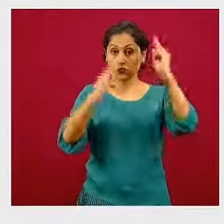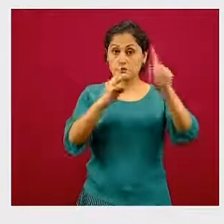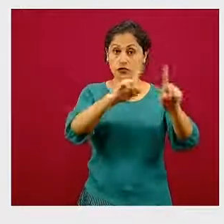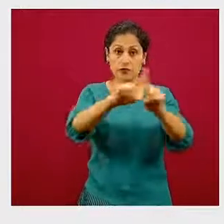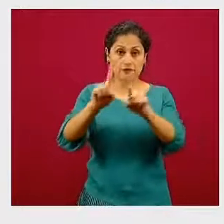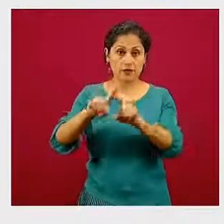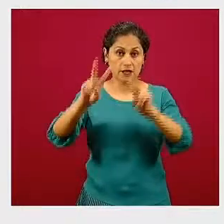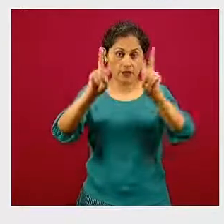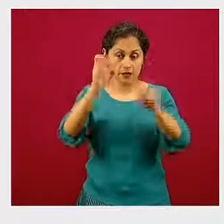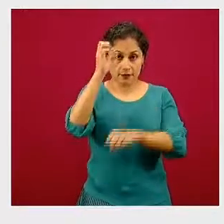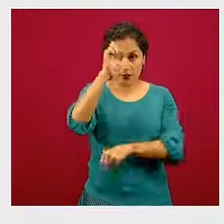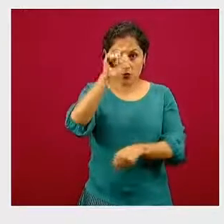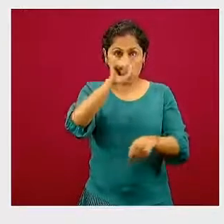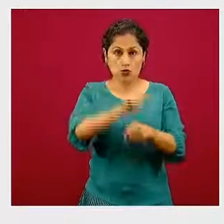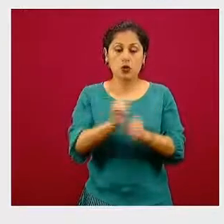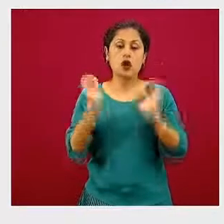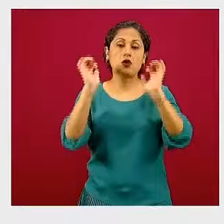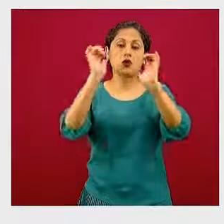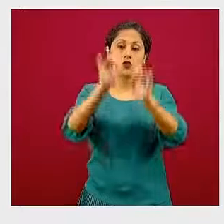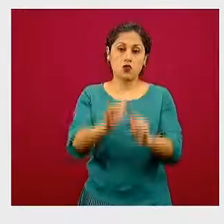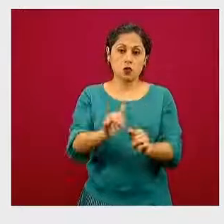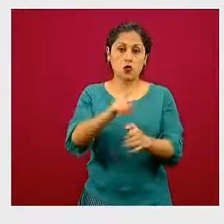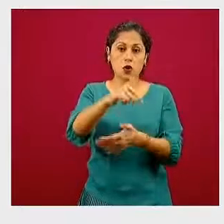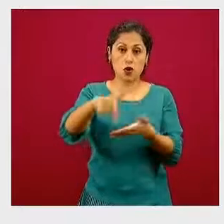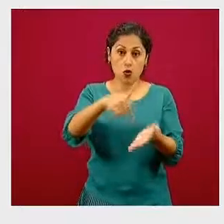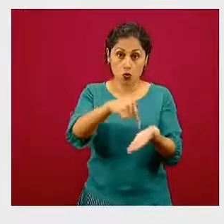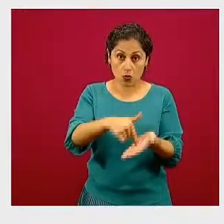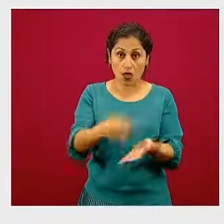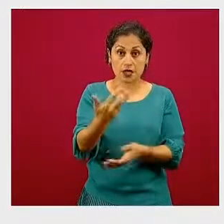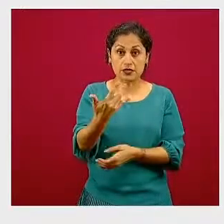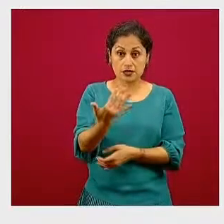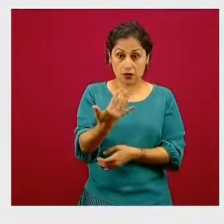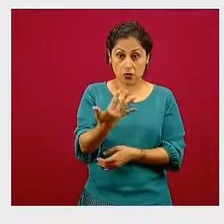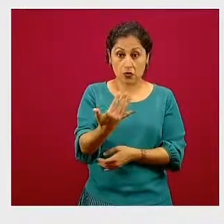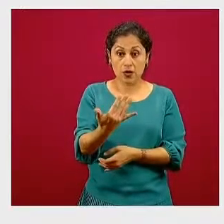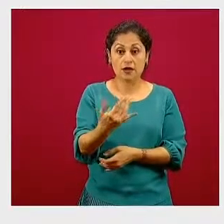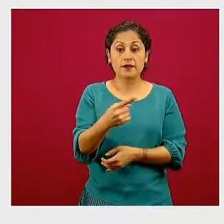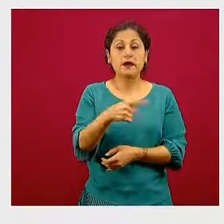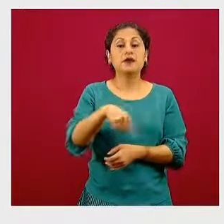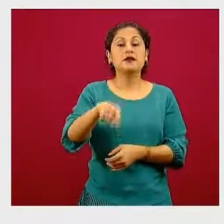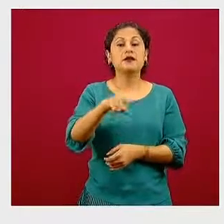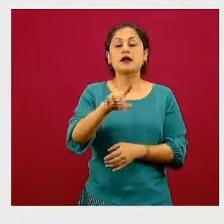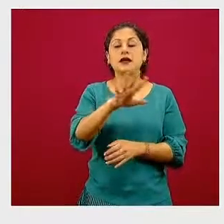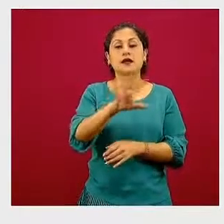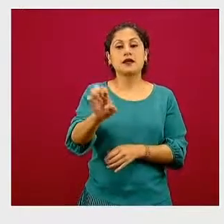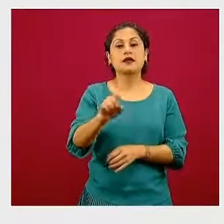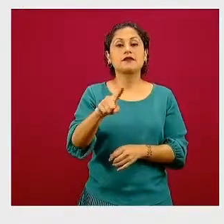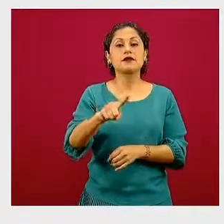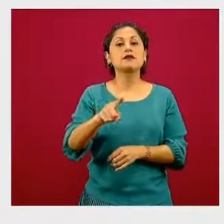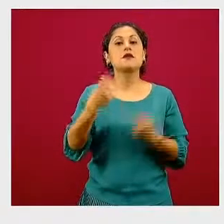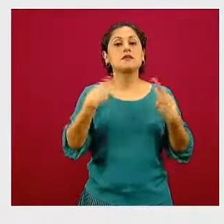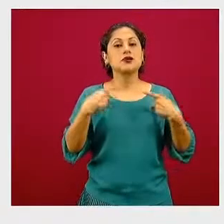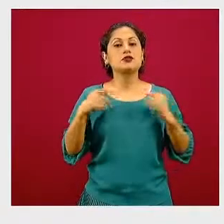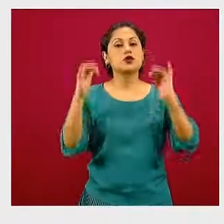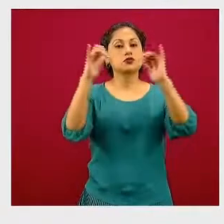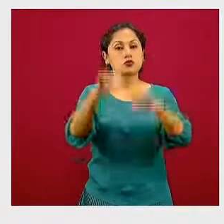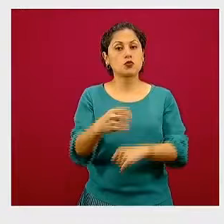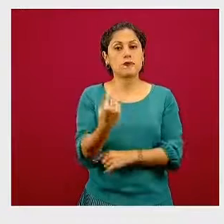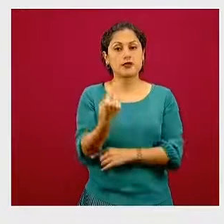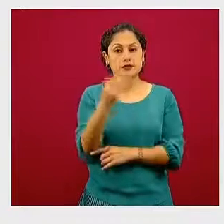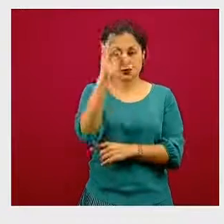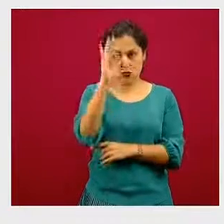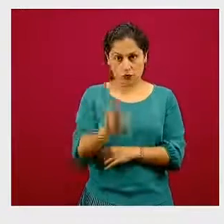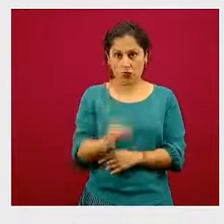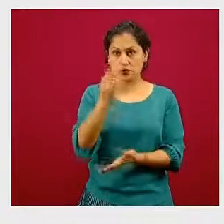menos de 500 localidades, se empieza con un aforo limitado, que es solo del 25%, para poder